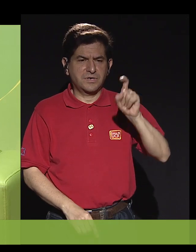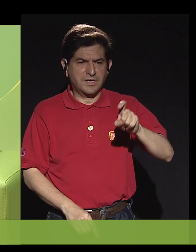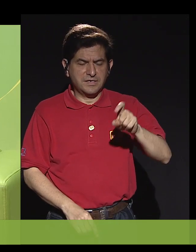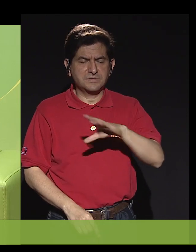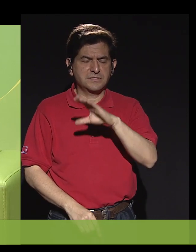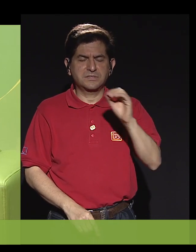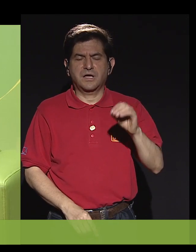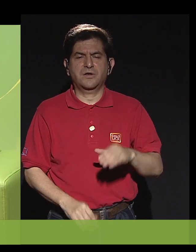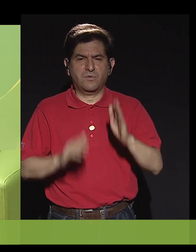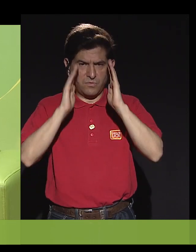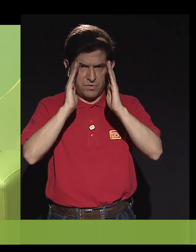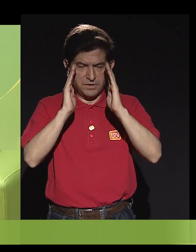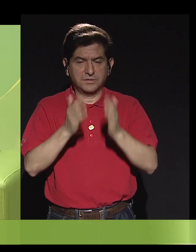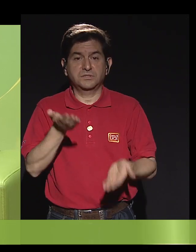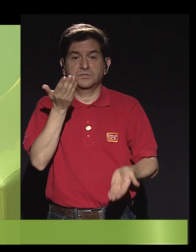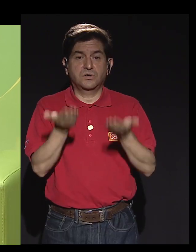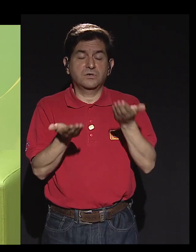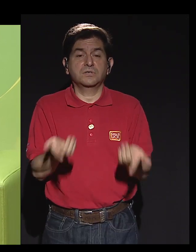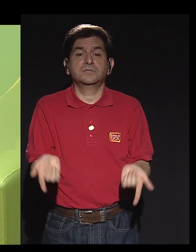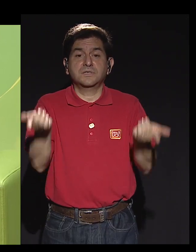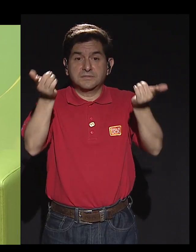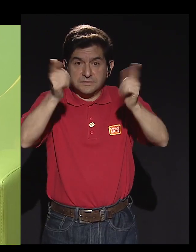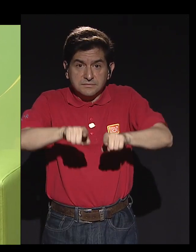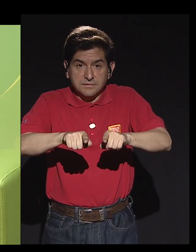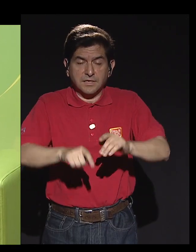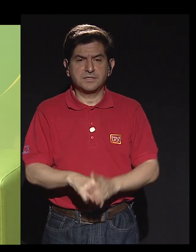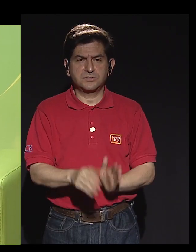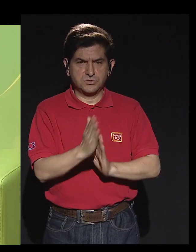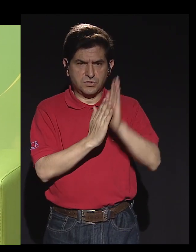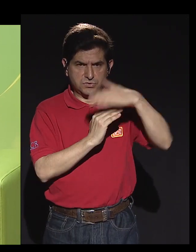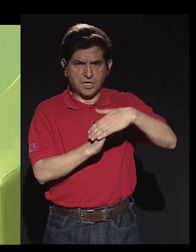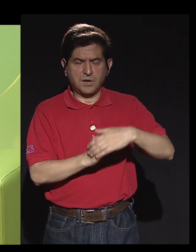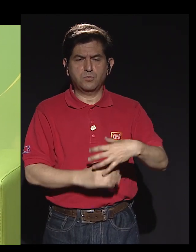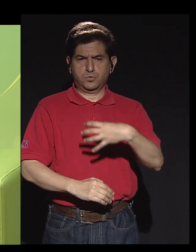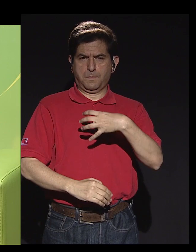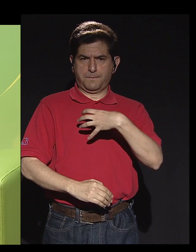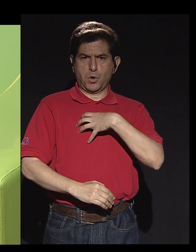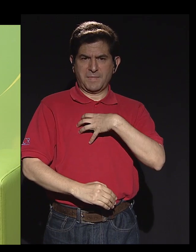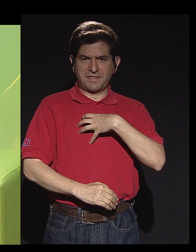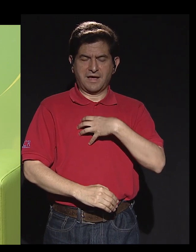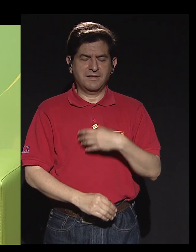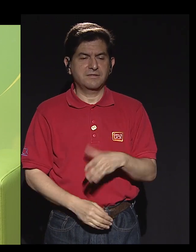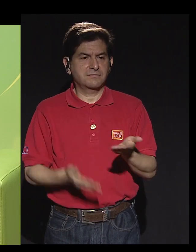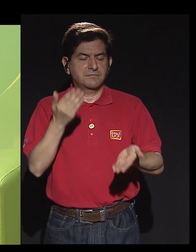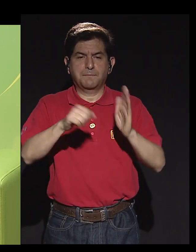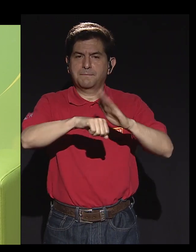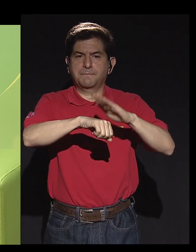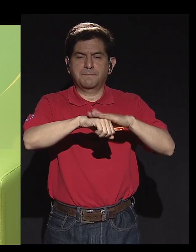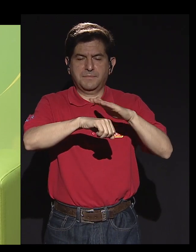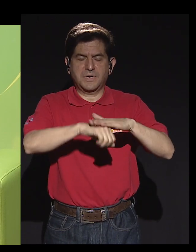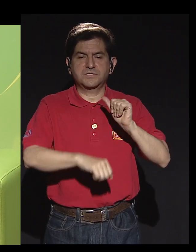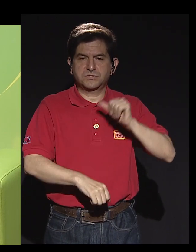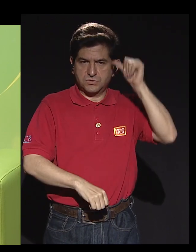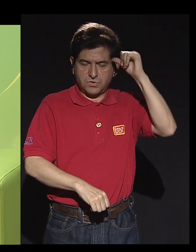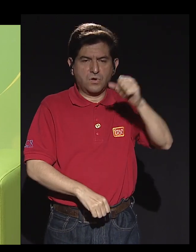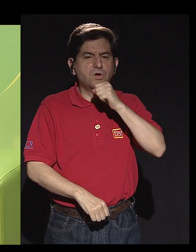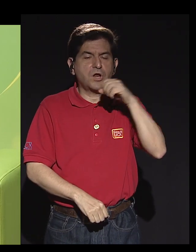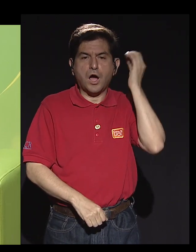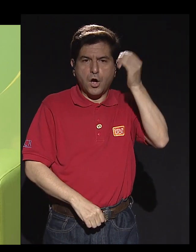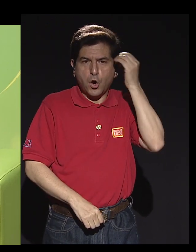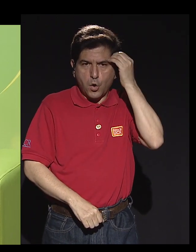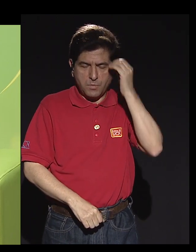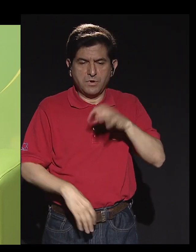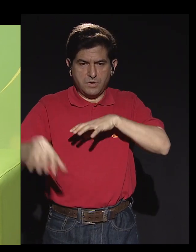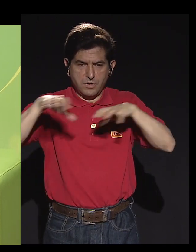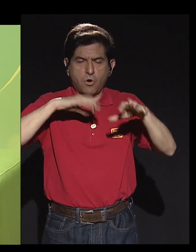adulta mayor o no de atenderla. Inclusive hay muchos casos en que el abuso patrimonial o no permitir que la persona adulta